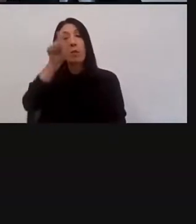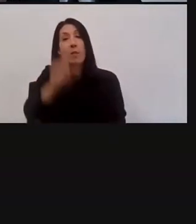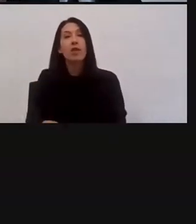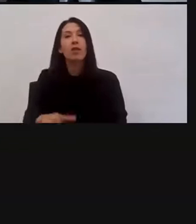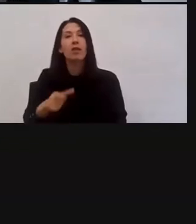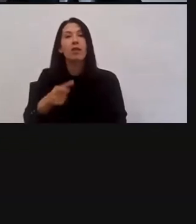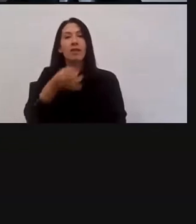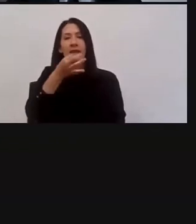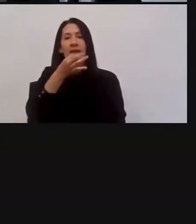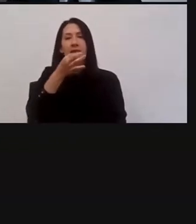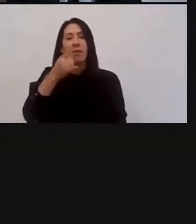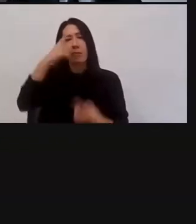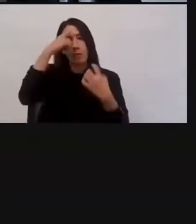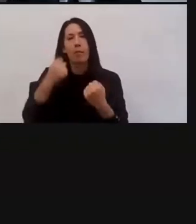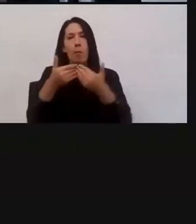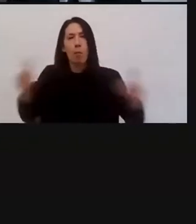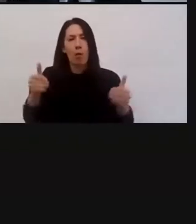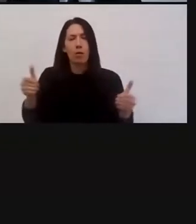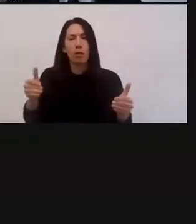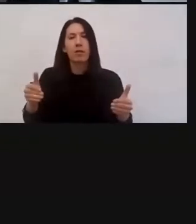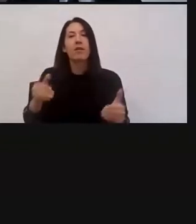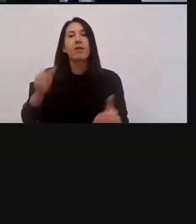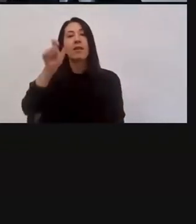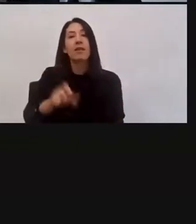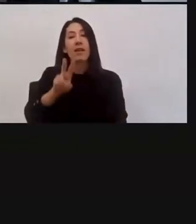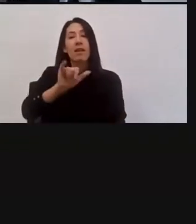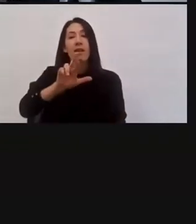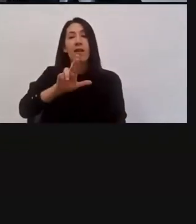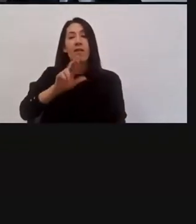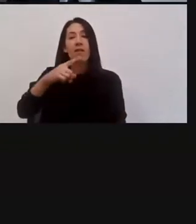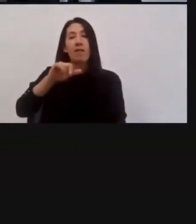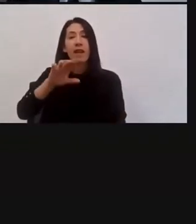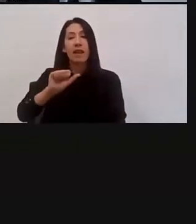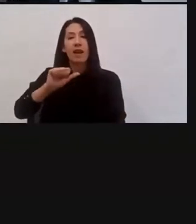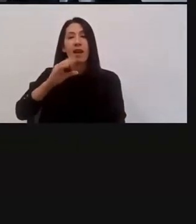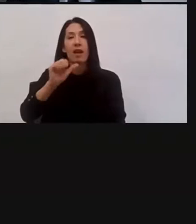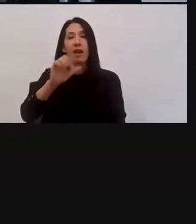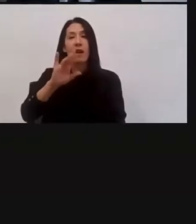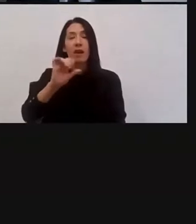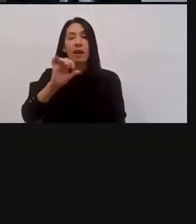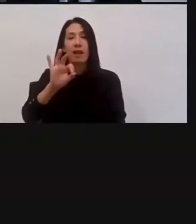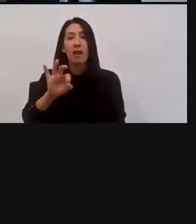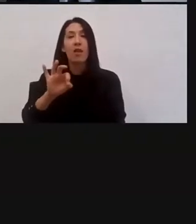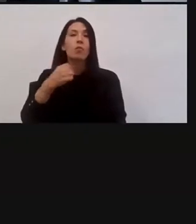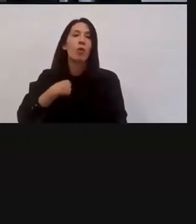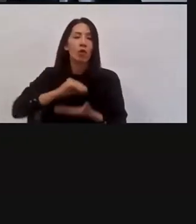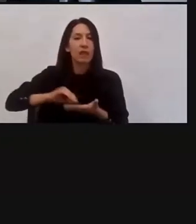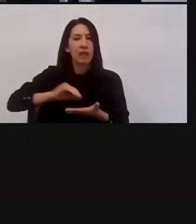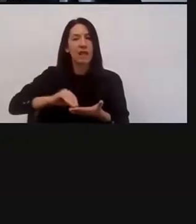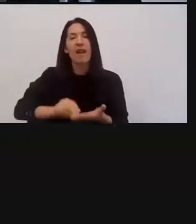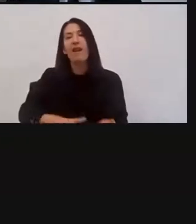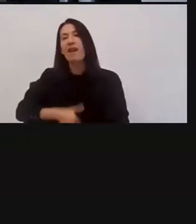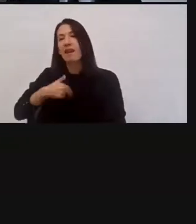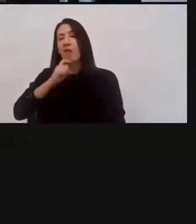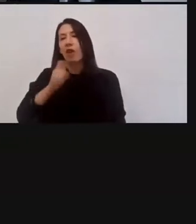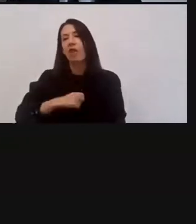declaración institucional o la apertura institucional va a ser Virginia Carcedo, que es secretaria general de FSC Inserta, de la Fundación ONCE.